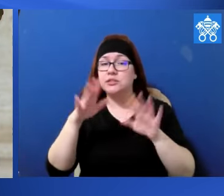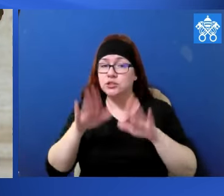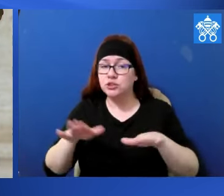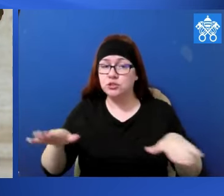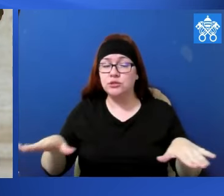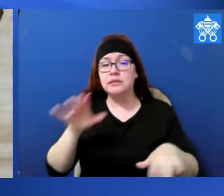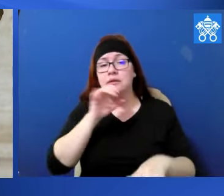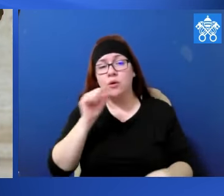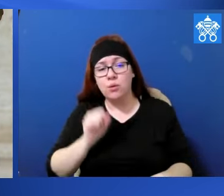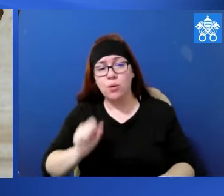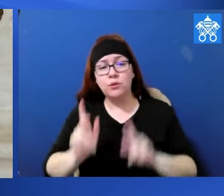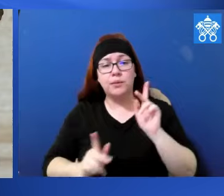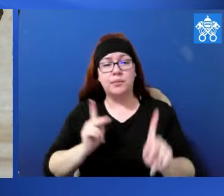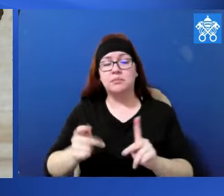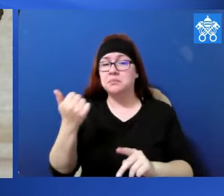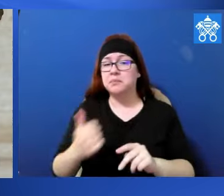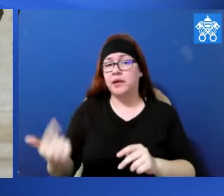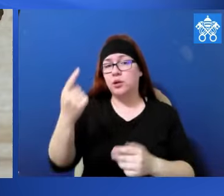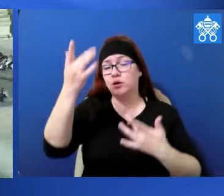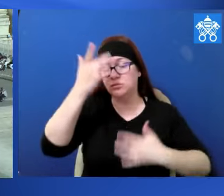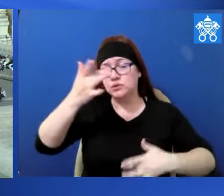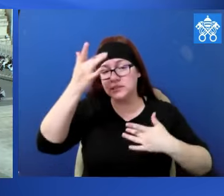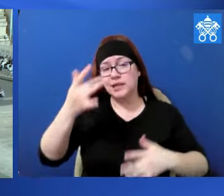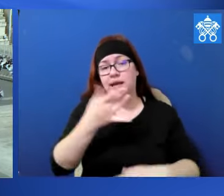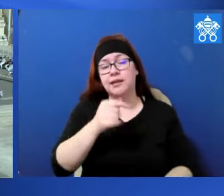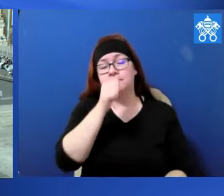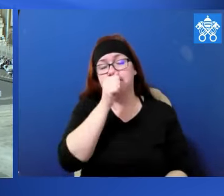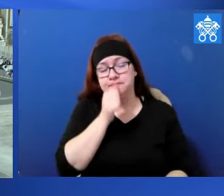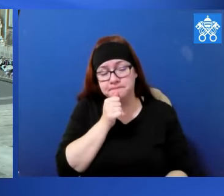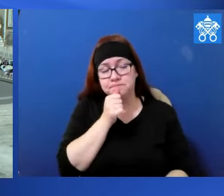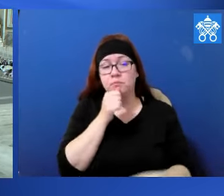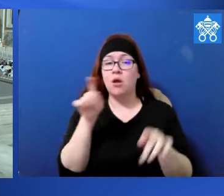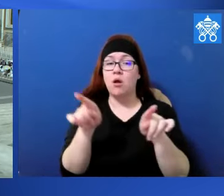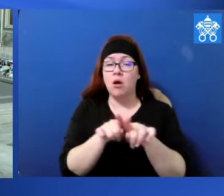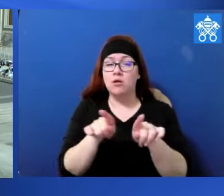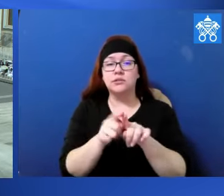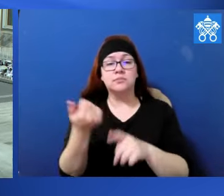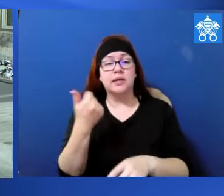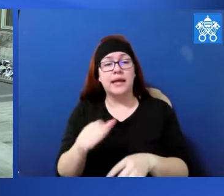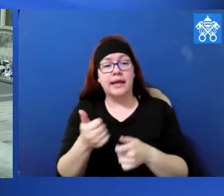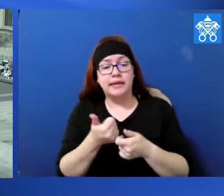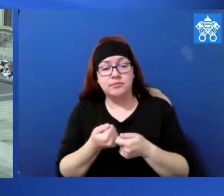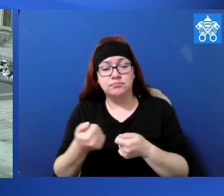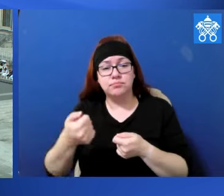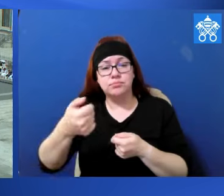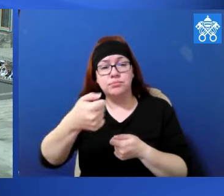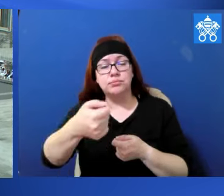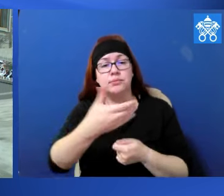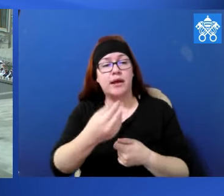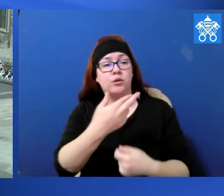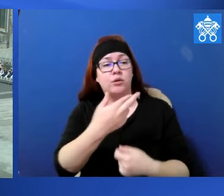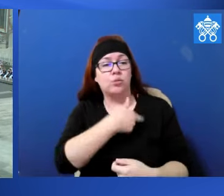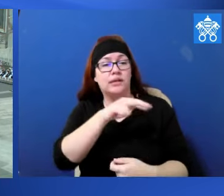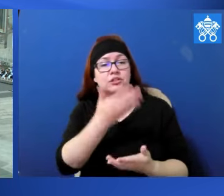familiares, especialmente a los niños y a los ancianos, a los enfermos y a cuantos sufren. Bendice también los rosarios